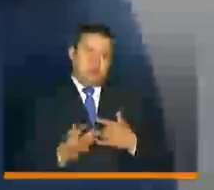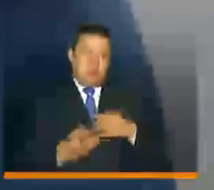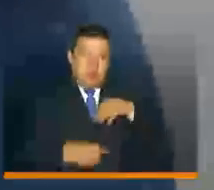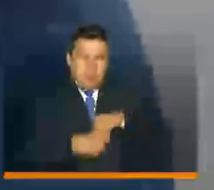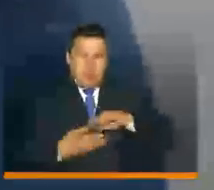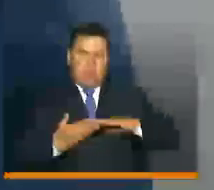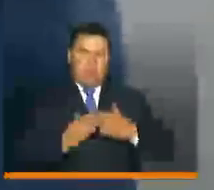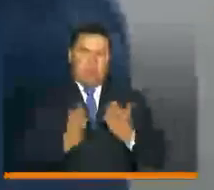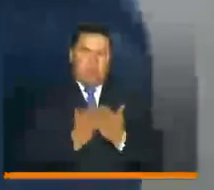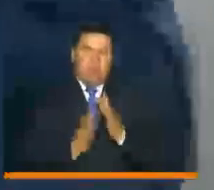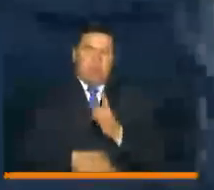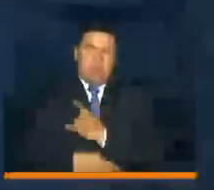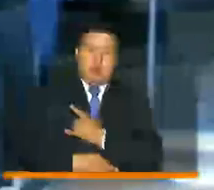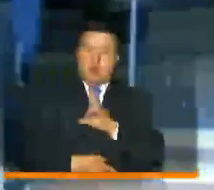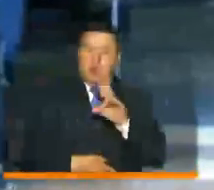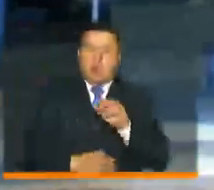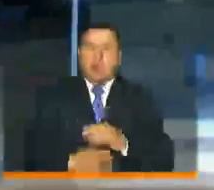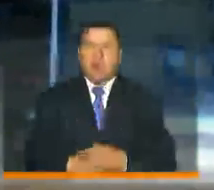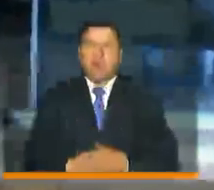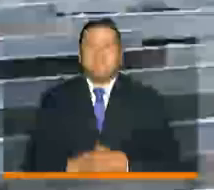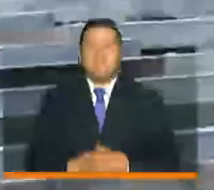de la comunidad universitaria.